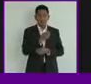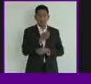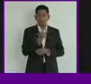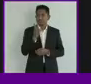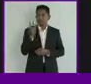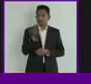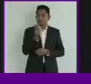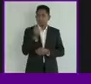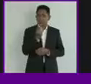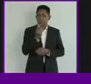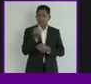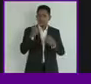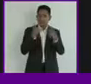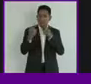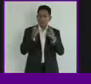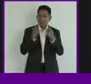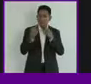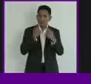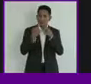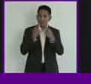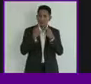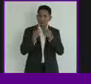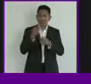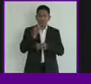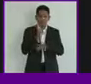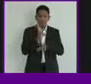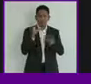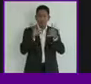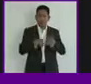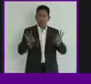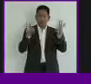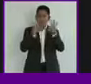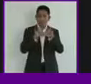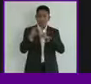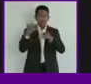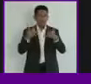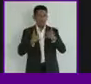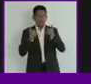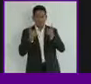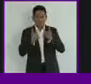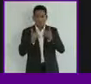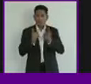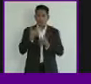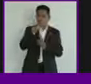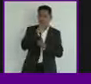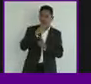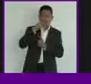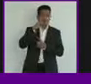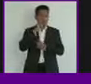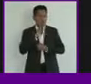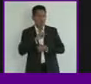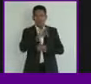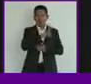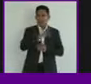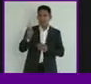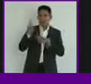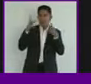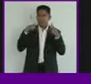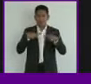de ser discutidos por las personas que están inmersas dentro de esta ciudad. Todos y todas, los ciudadanos,